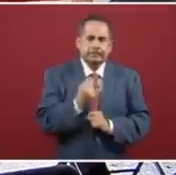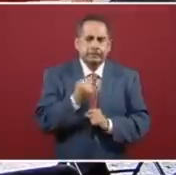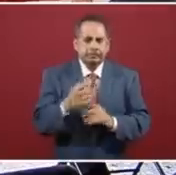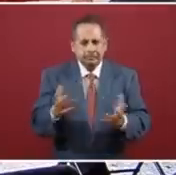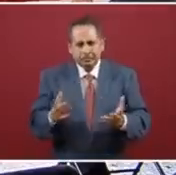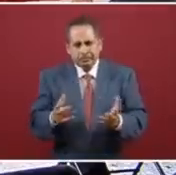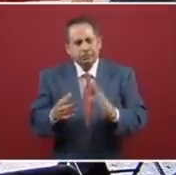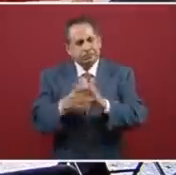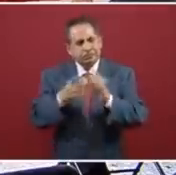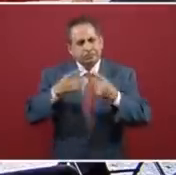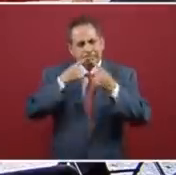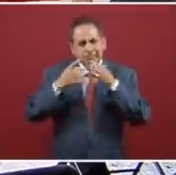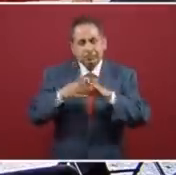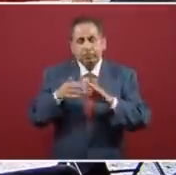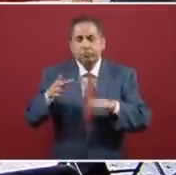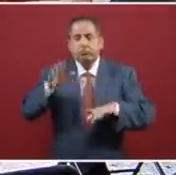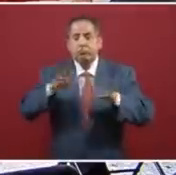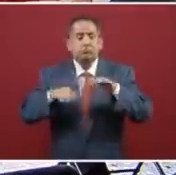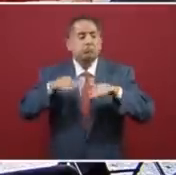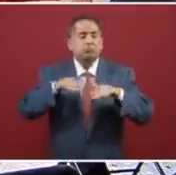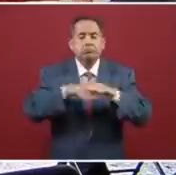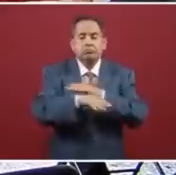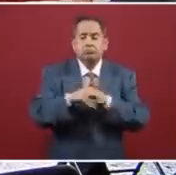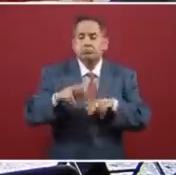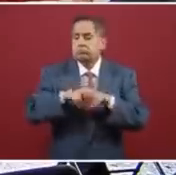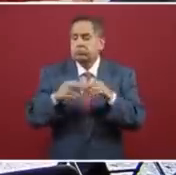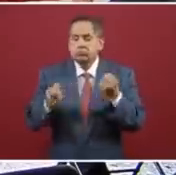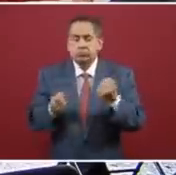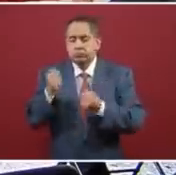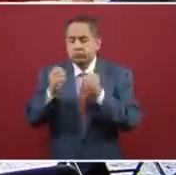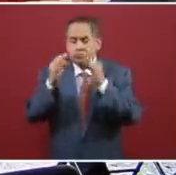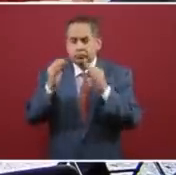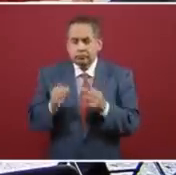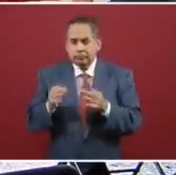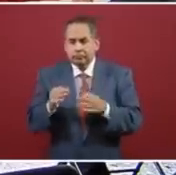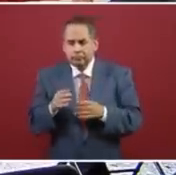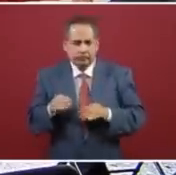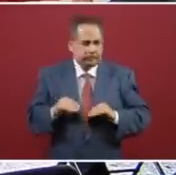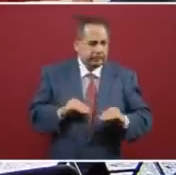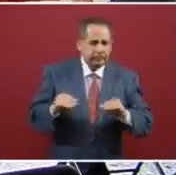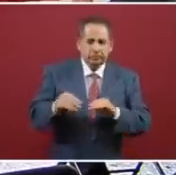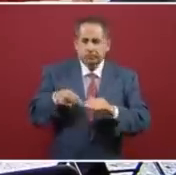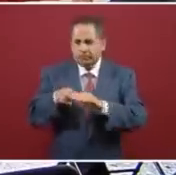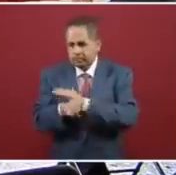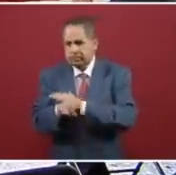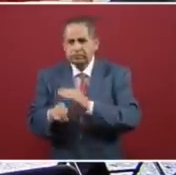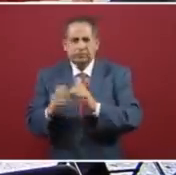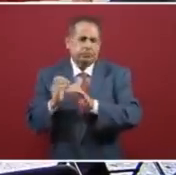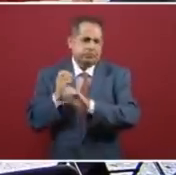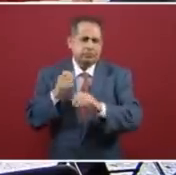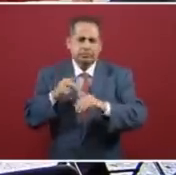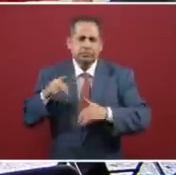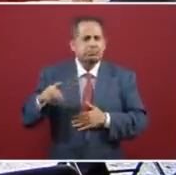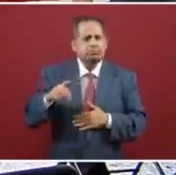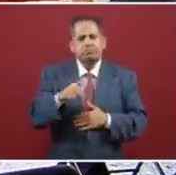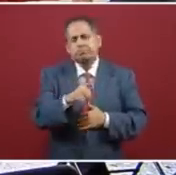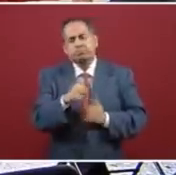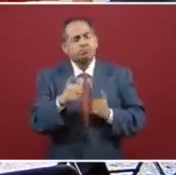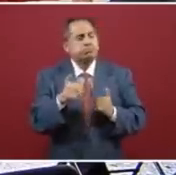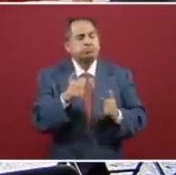son verificadores que llegan muchas veces ni siquiera en vehículos oficiales se mueven en transporte público